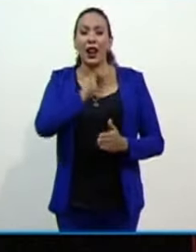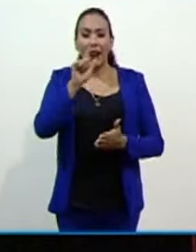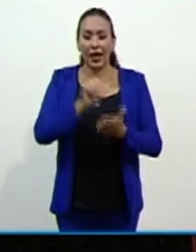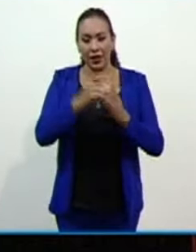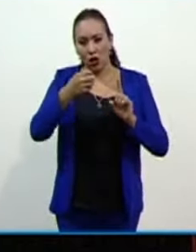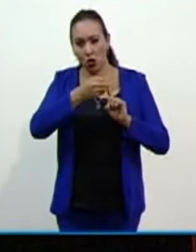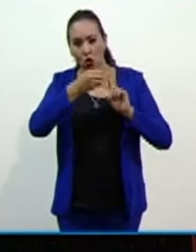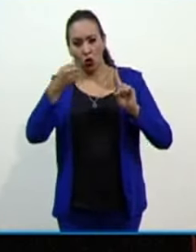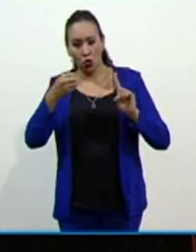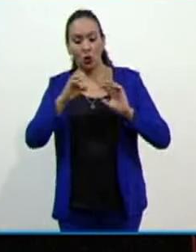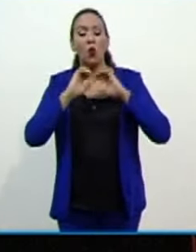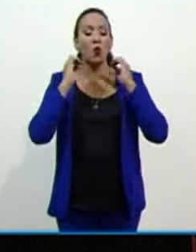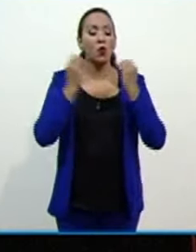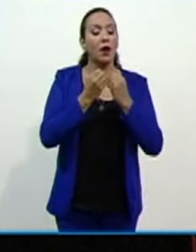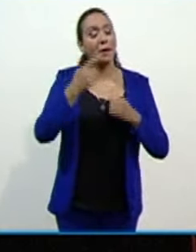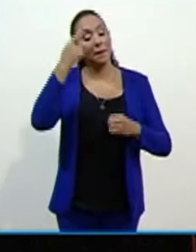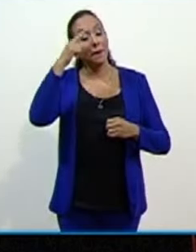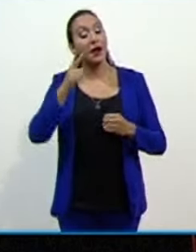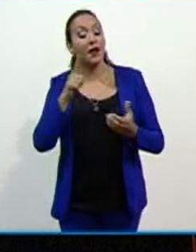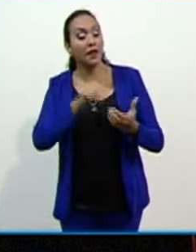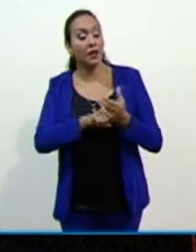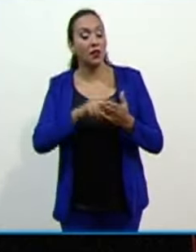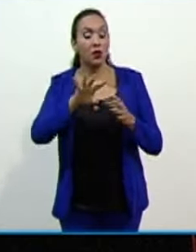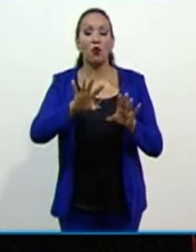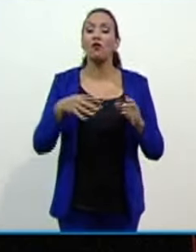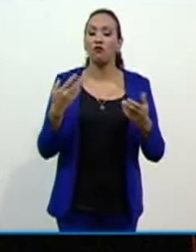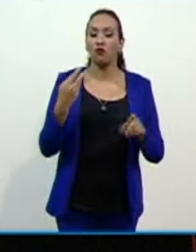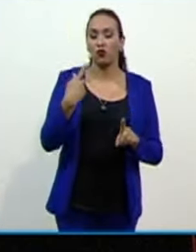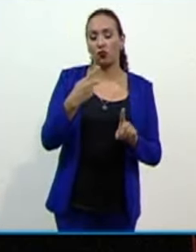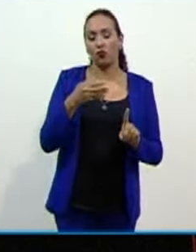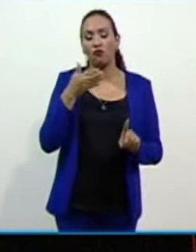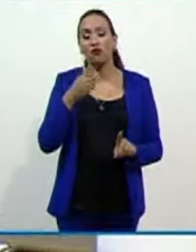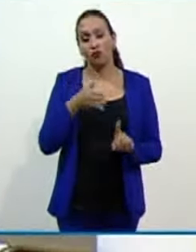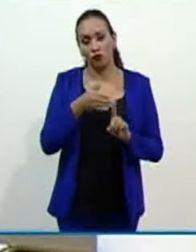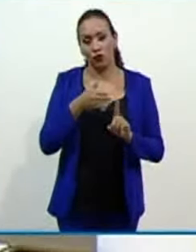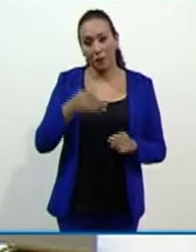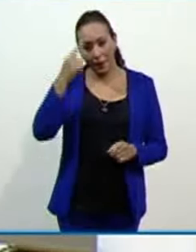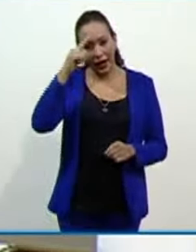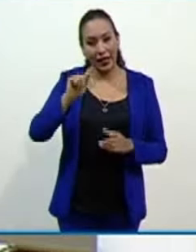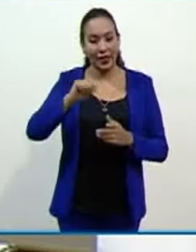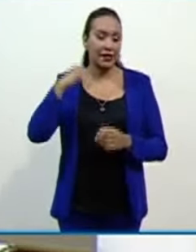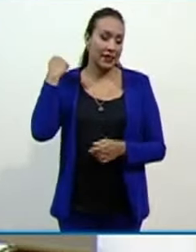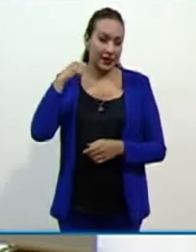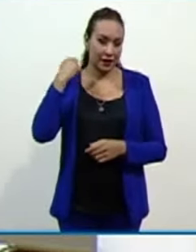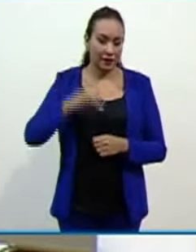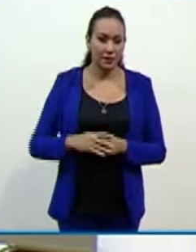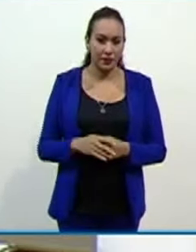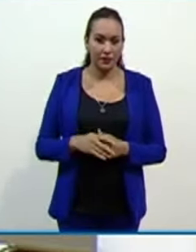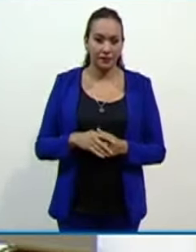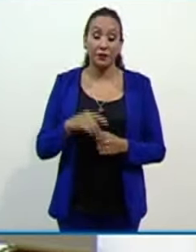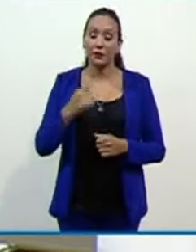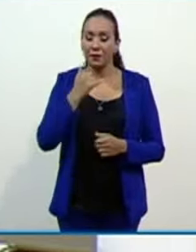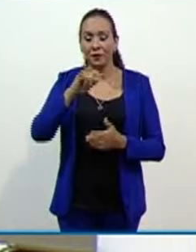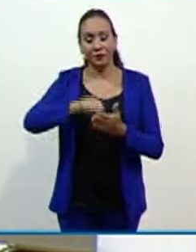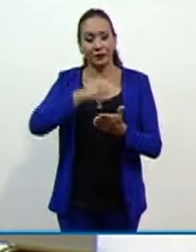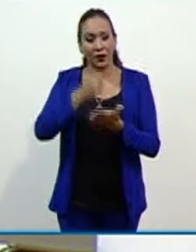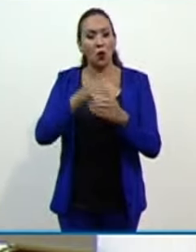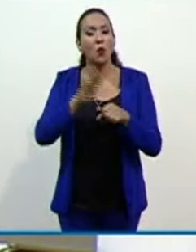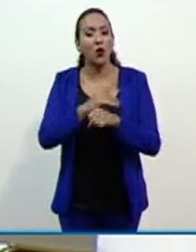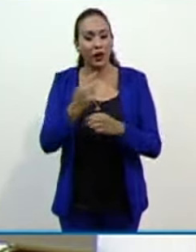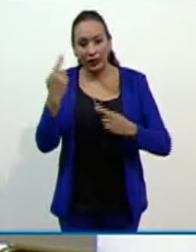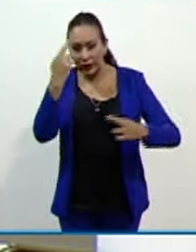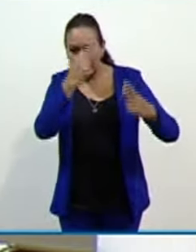organización y funcionamiento del Congreso de Tamaulipas, pues durante el proceso que le dio origen se cometieron violaciones